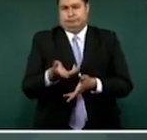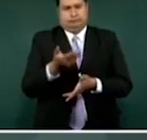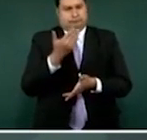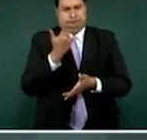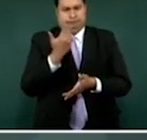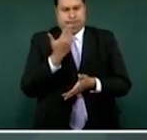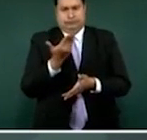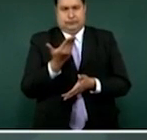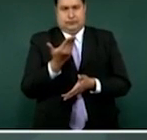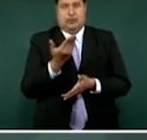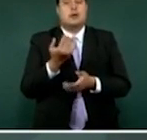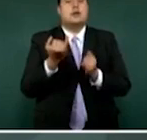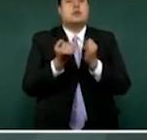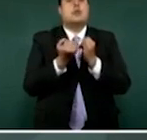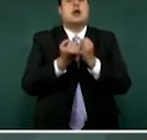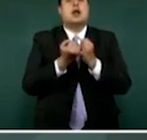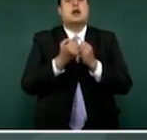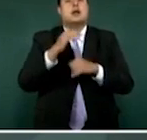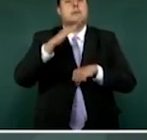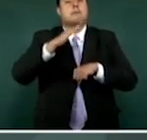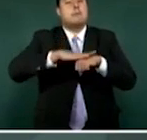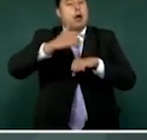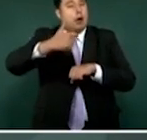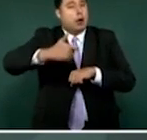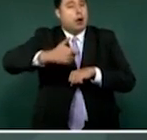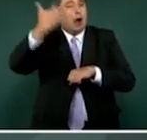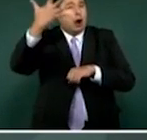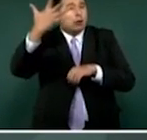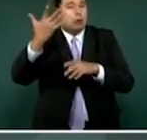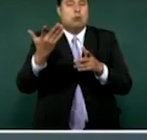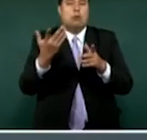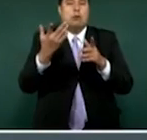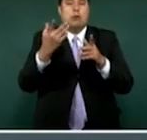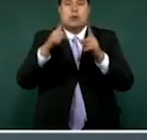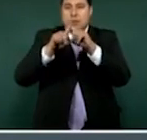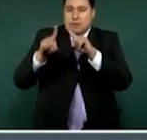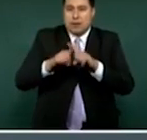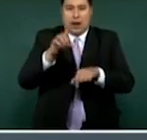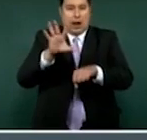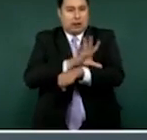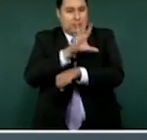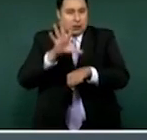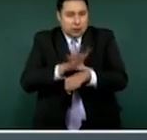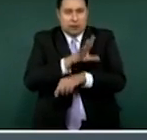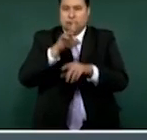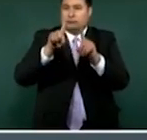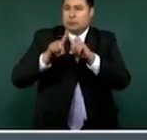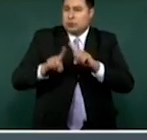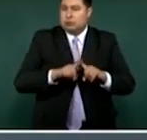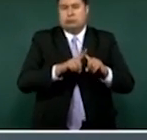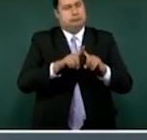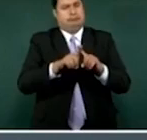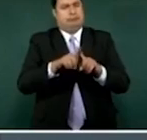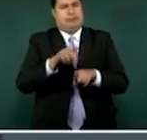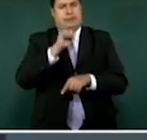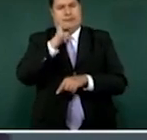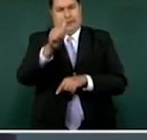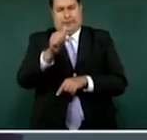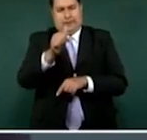a aumentar el precio de otros energéticos. De modo que no